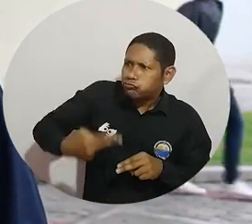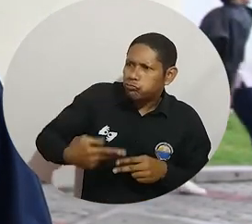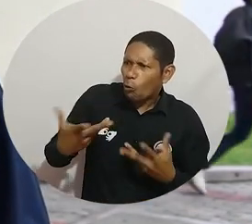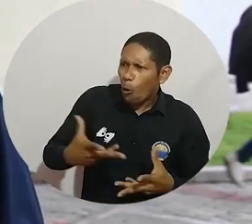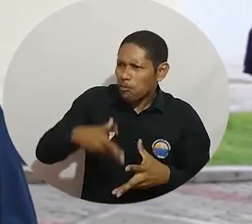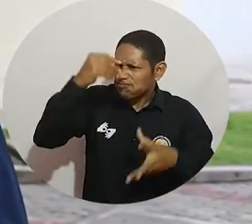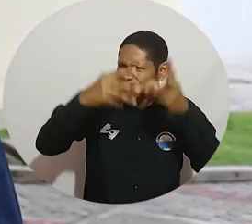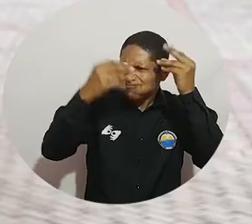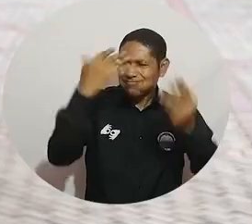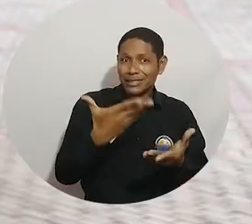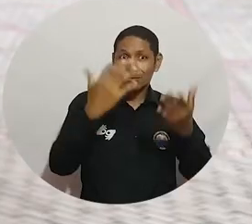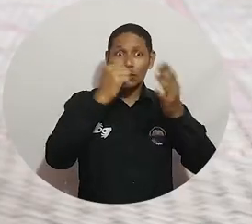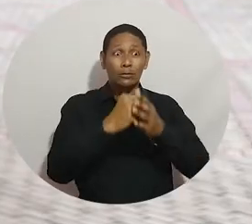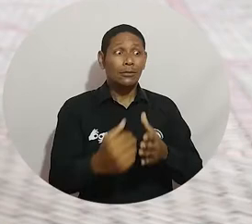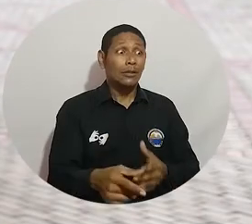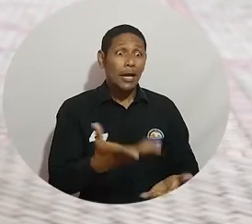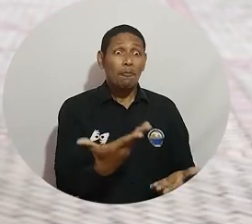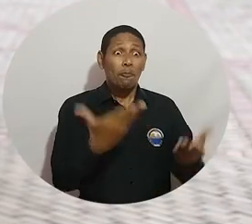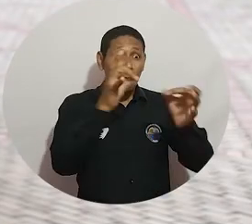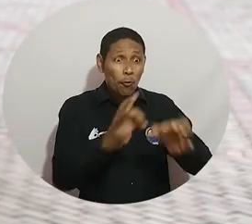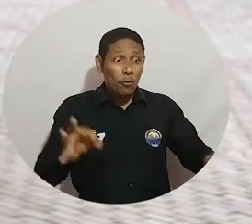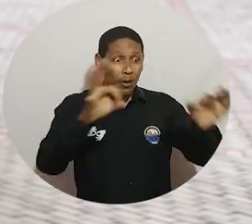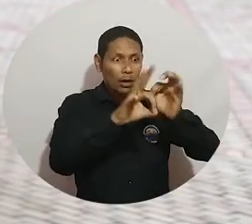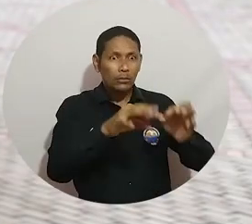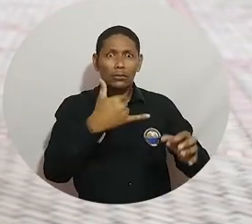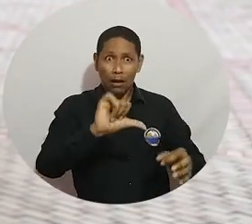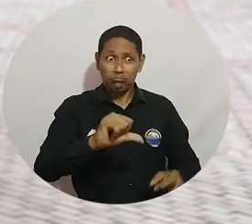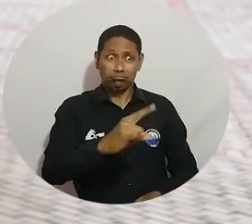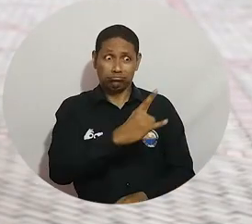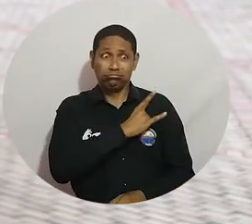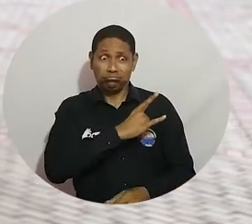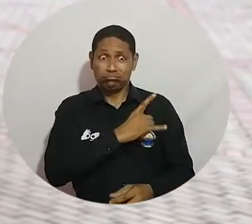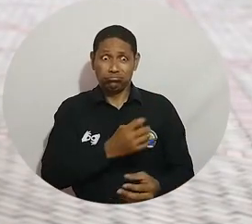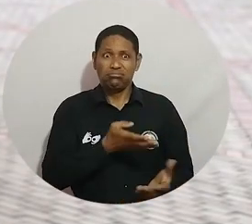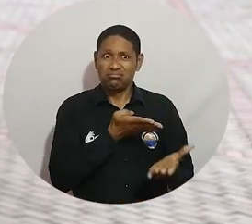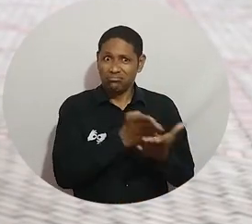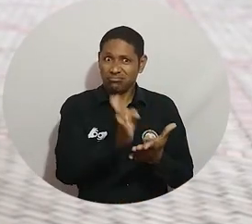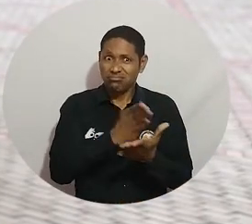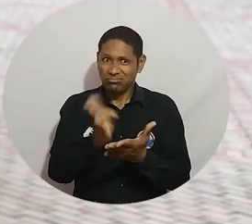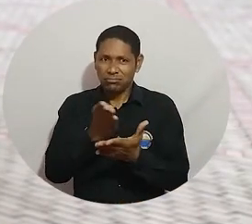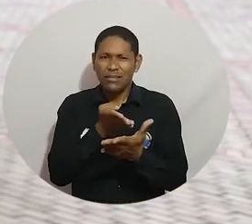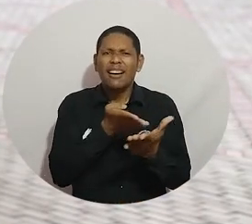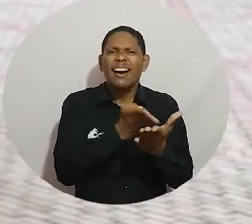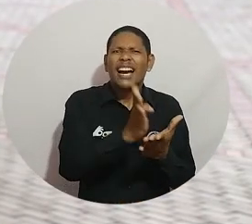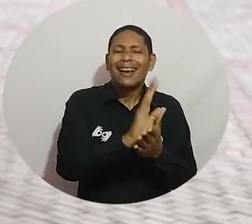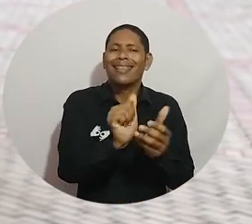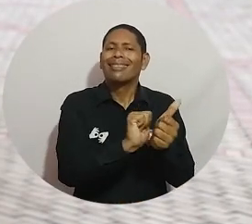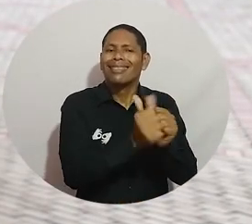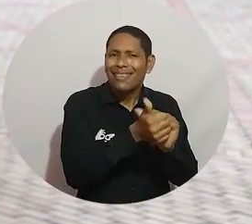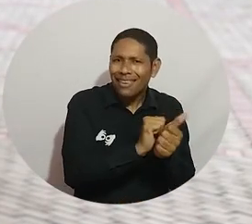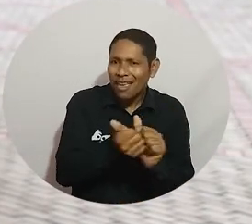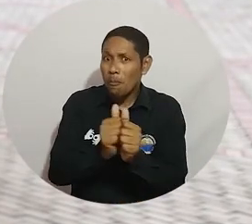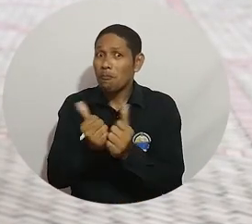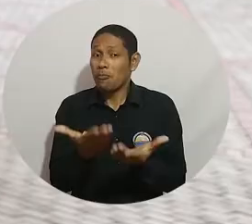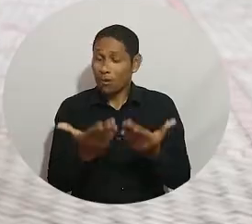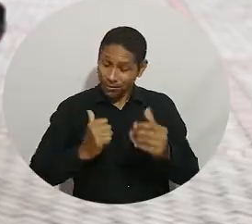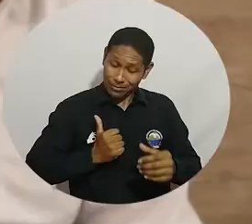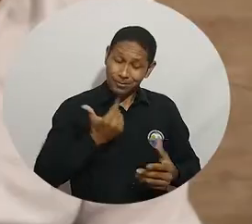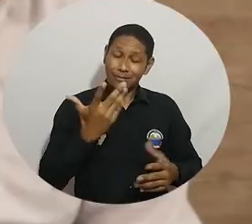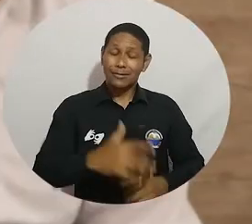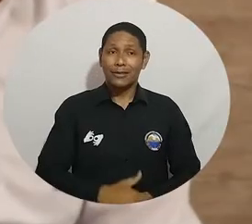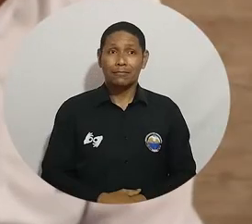fútbol samario. Que vivan la academia, que aprovechen los programas que tiene la universidad, especialmente los programas de